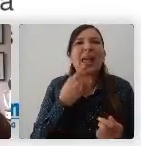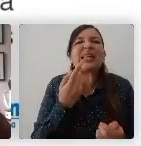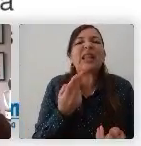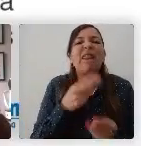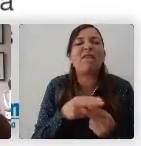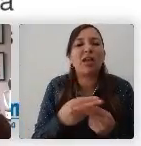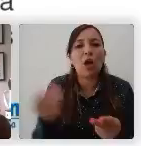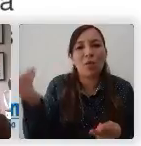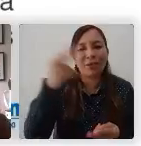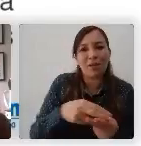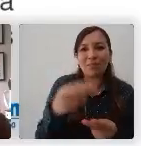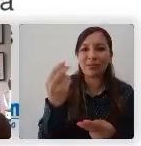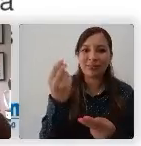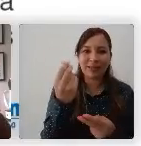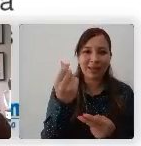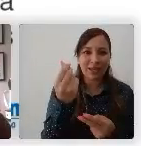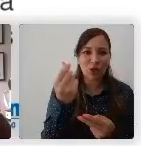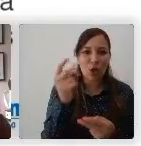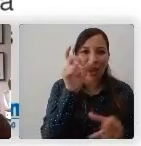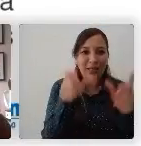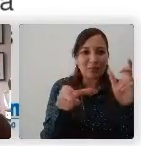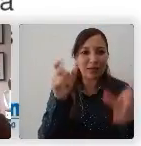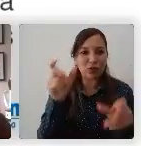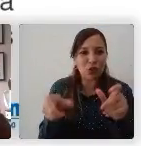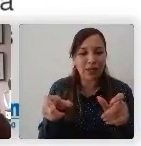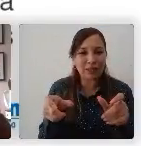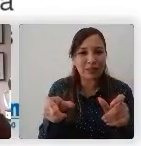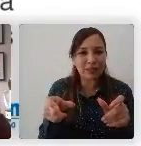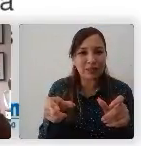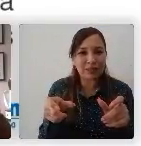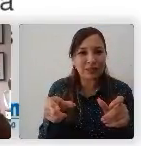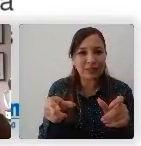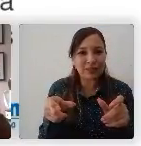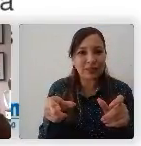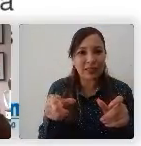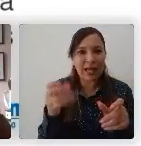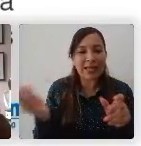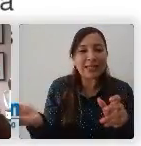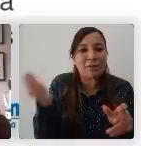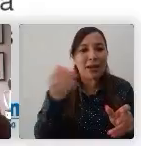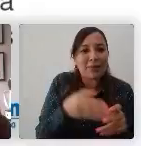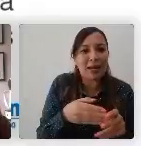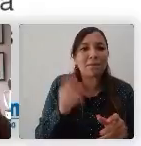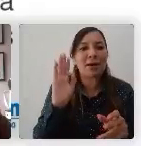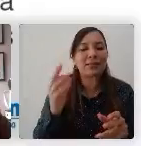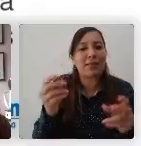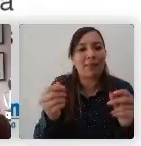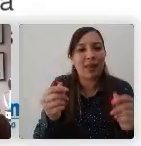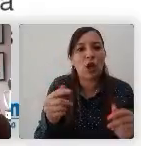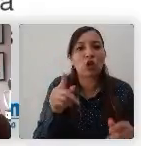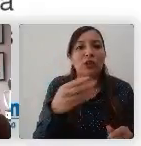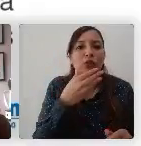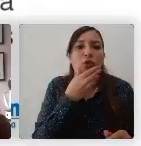a aquellos tus pobladores si están diversificando las actividades que están realizando y ellos también